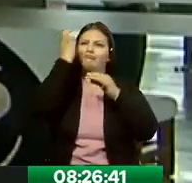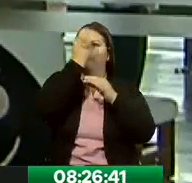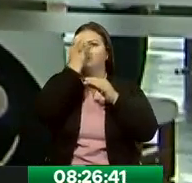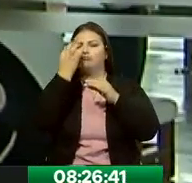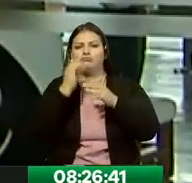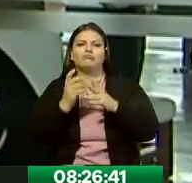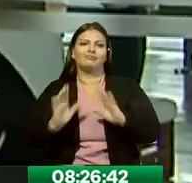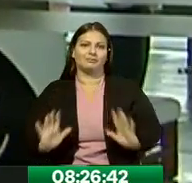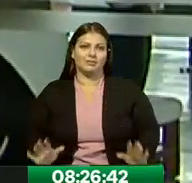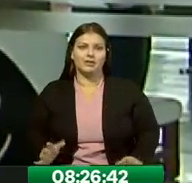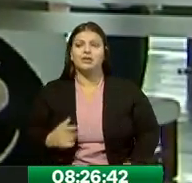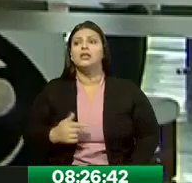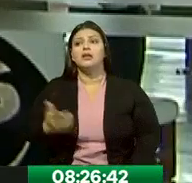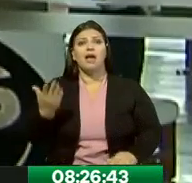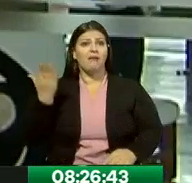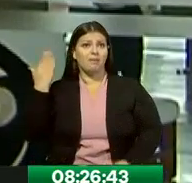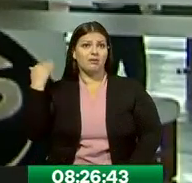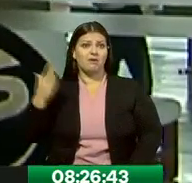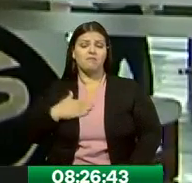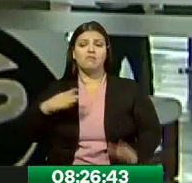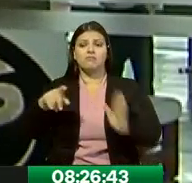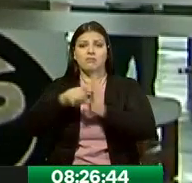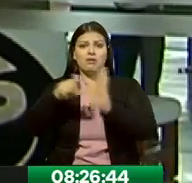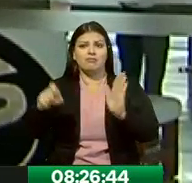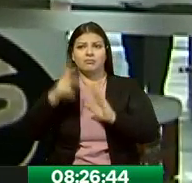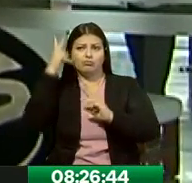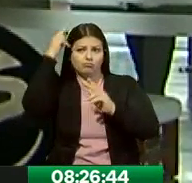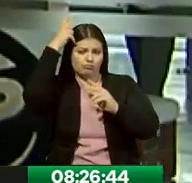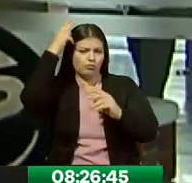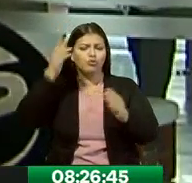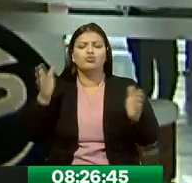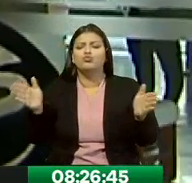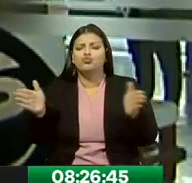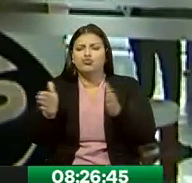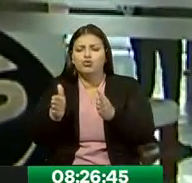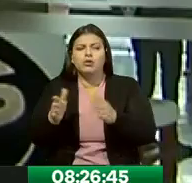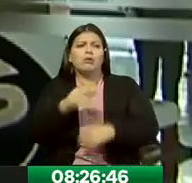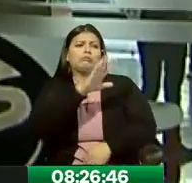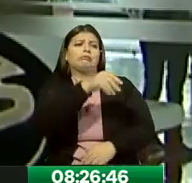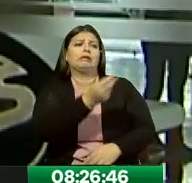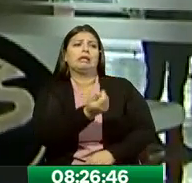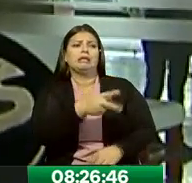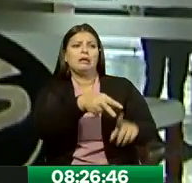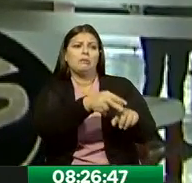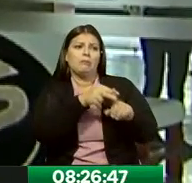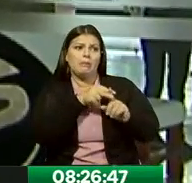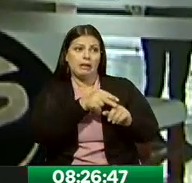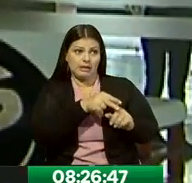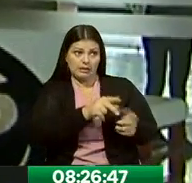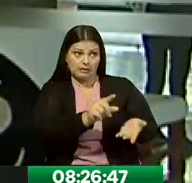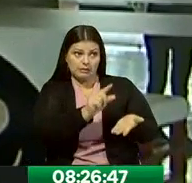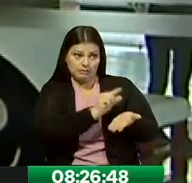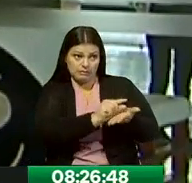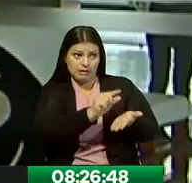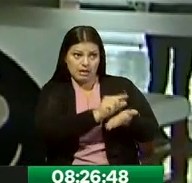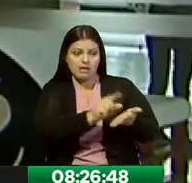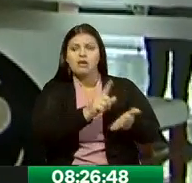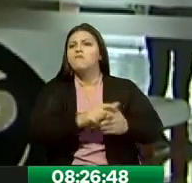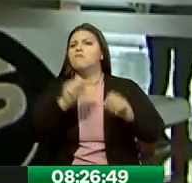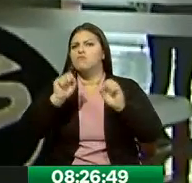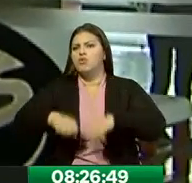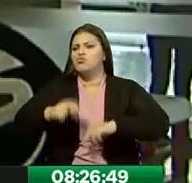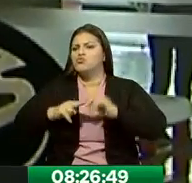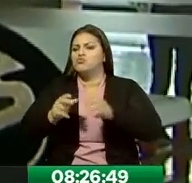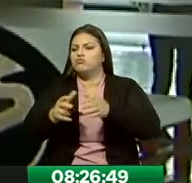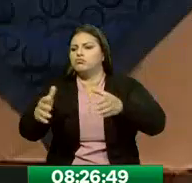Hemos agrandado nuestro gabinete, hacemos muchas cosas. Lo que es planchado, cortes de cabello, de hombres, de